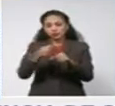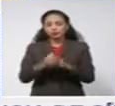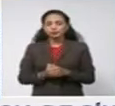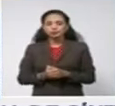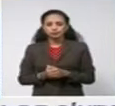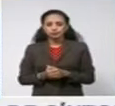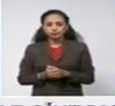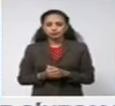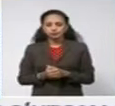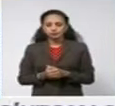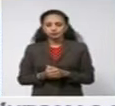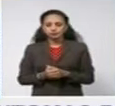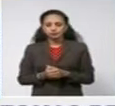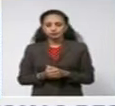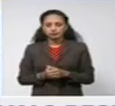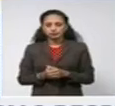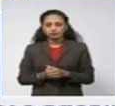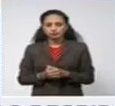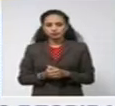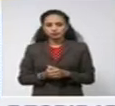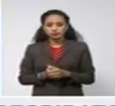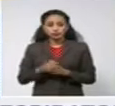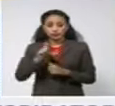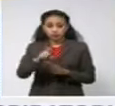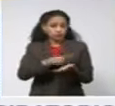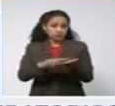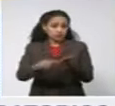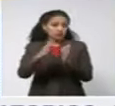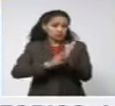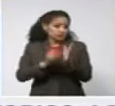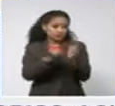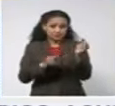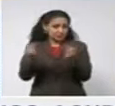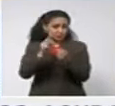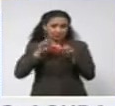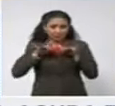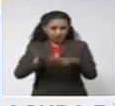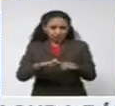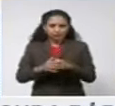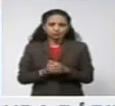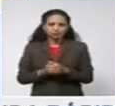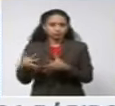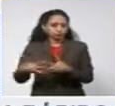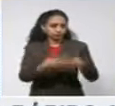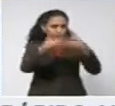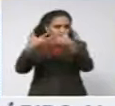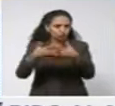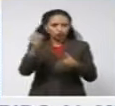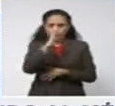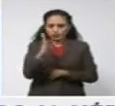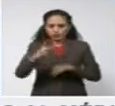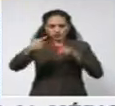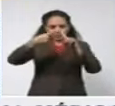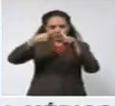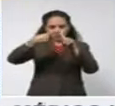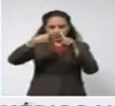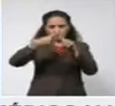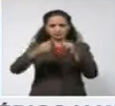epicentro durante las últimas semanas, meses, Estados Unidos y Brasil en primer lugar, pero le